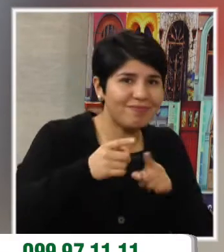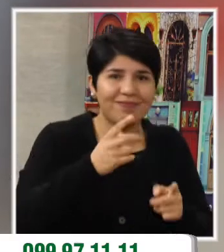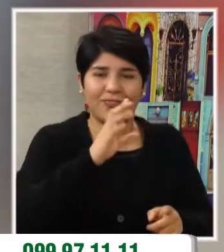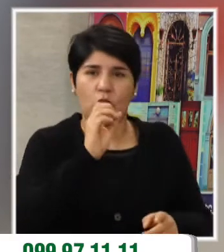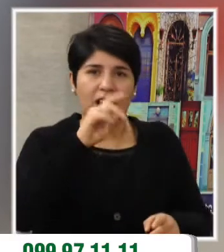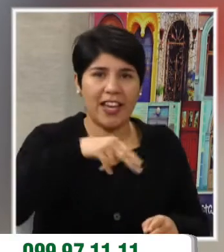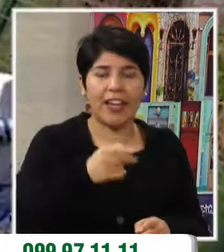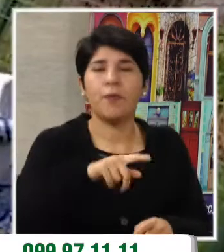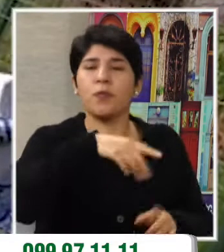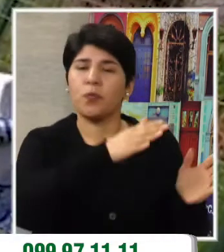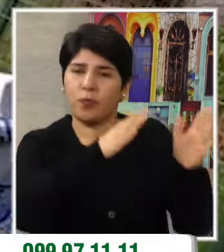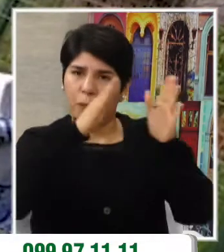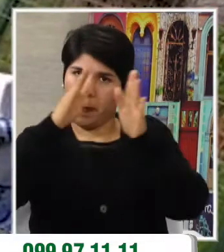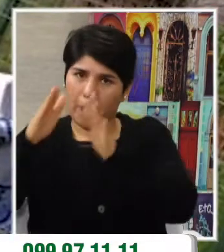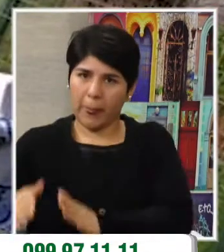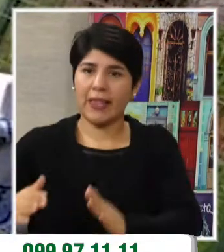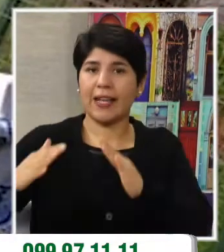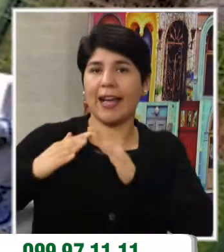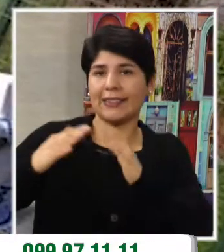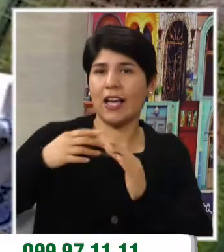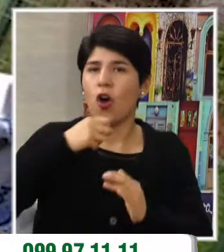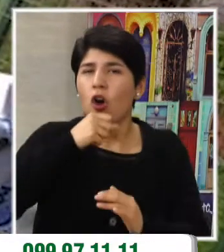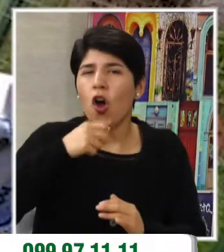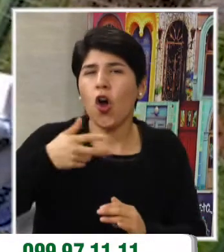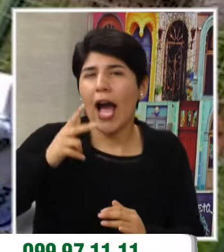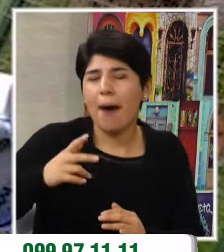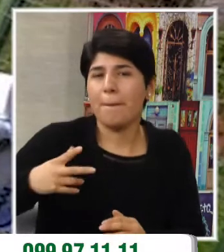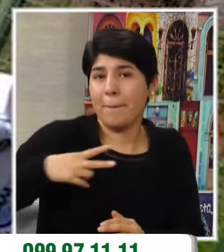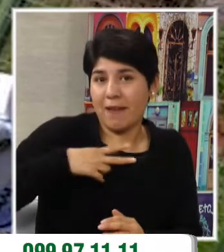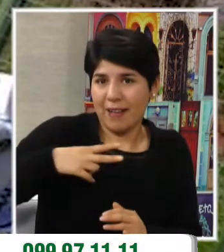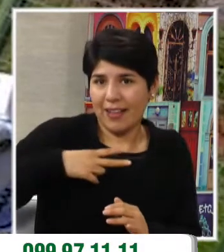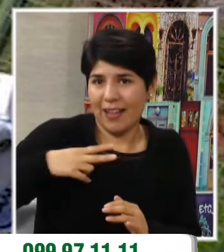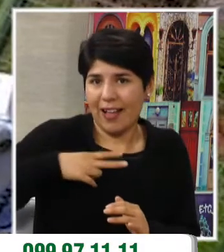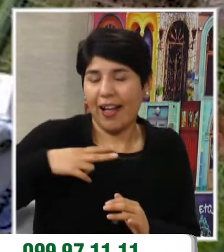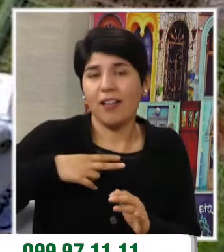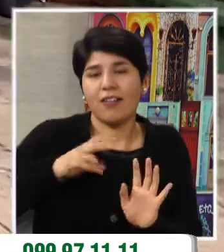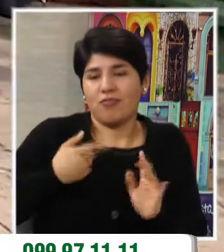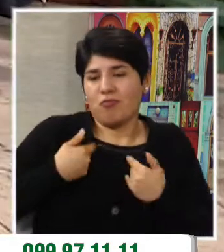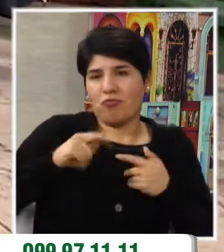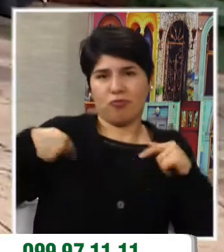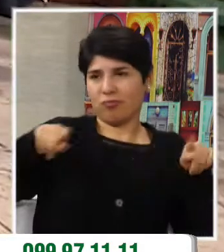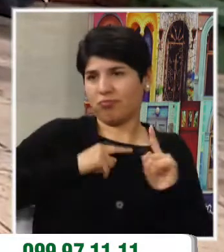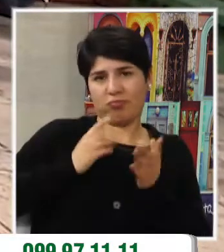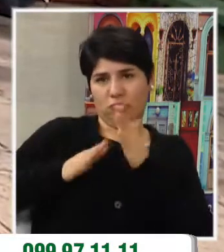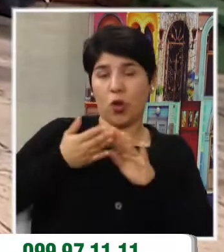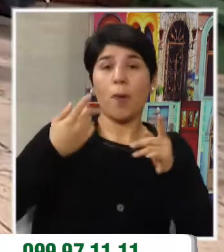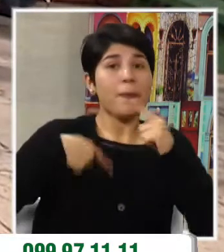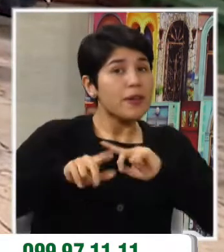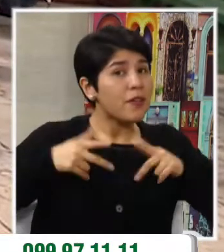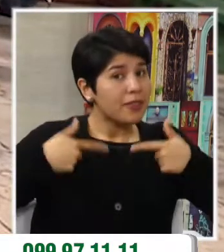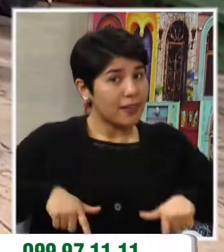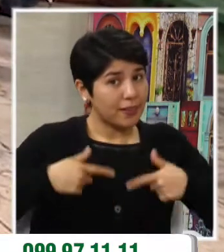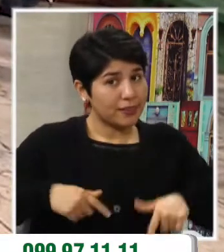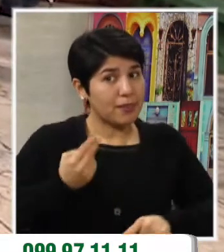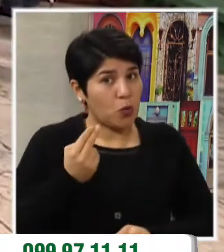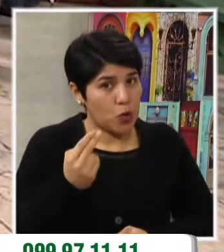residenciales no son parte de nuestra dirección está si requiere la habilitación de la intendencia que eso se gestiona a